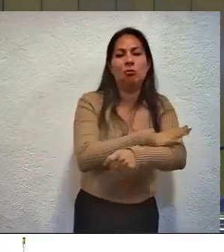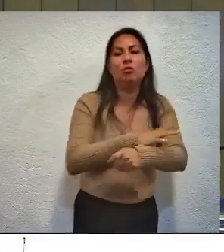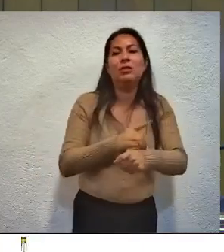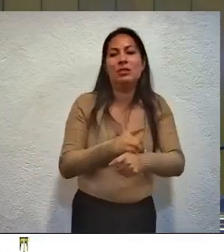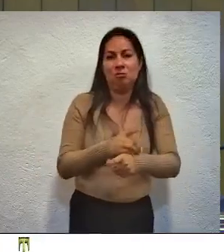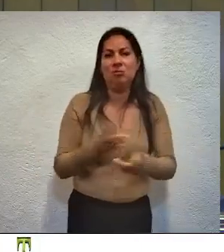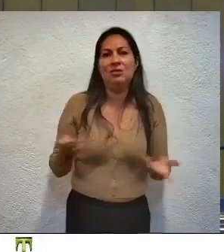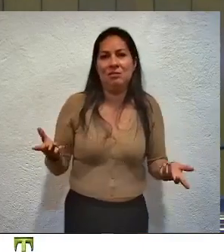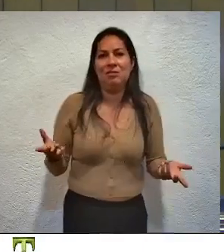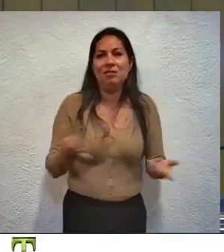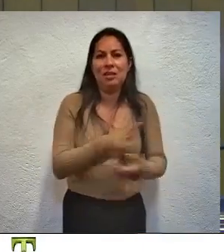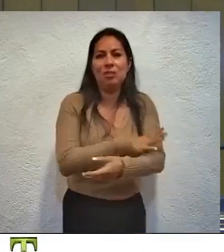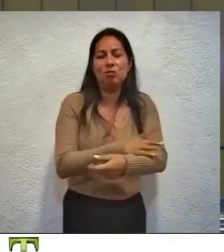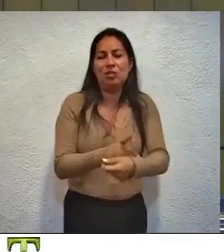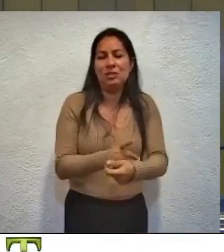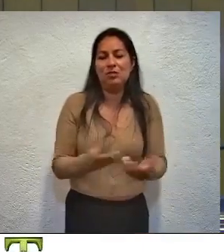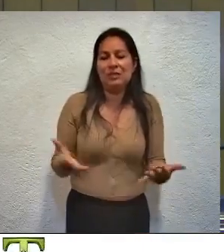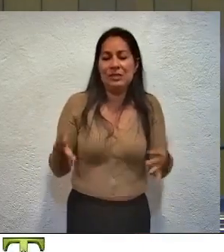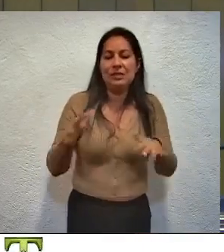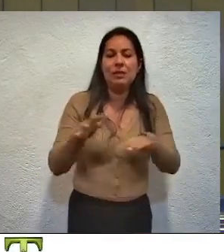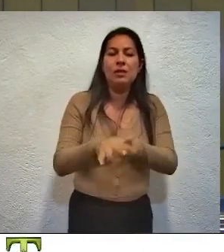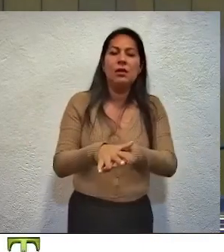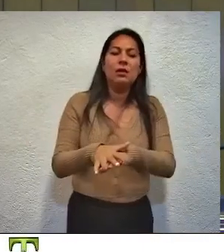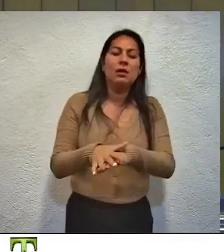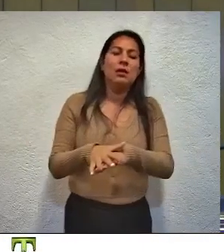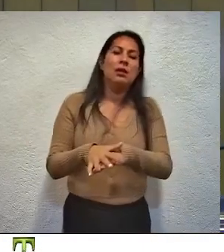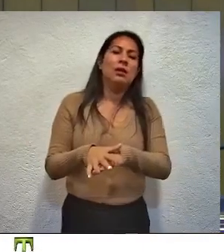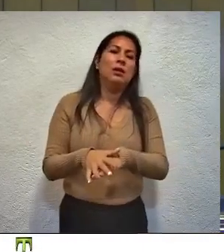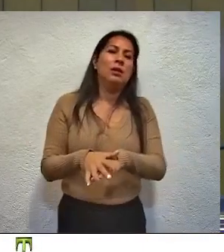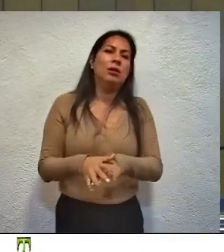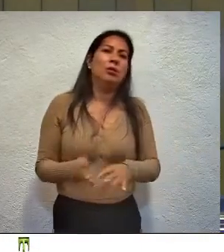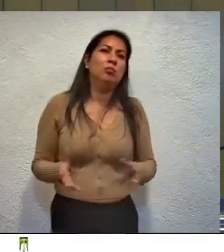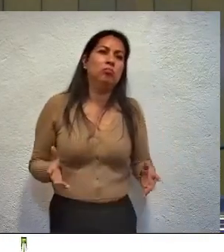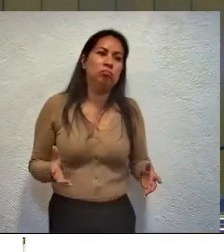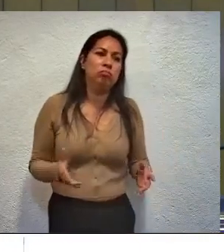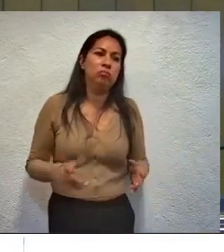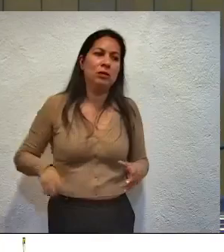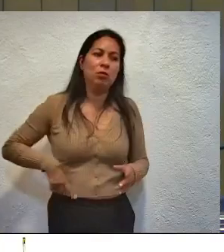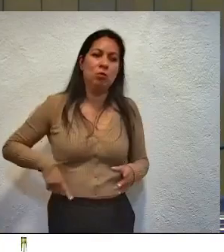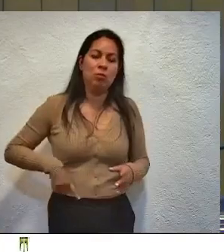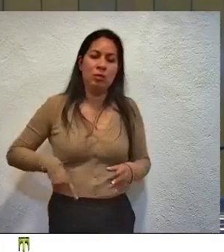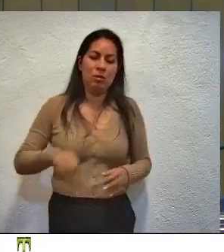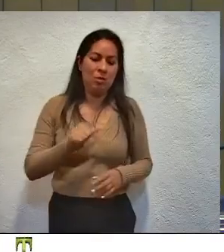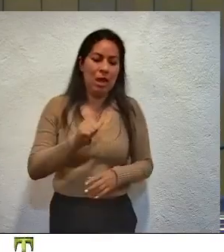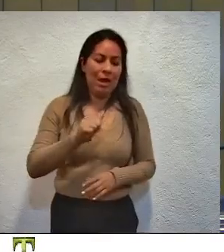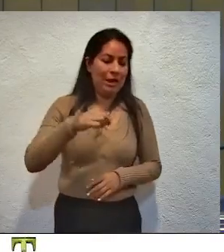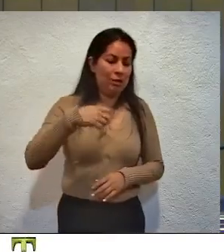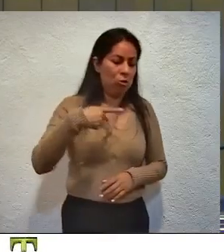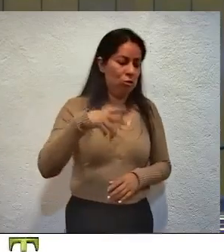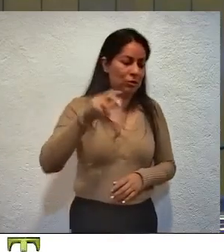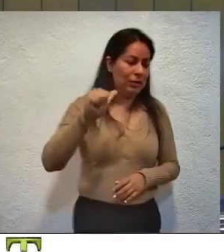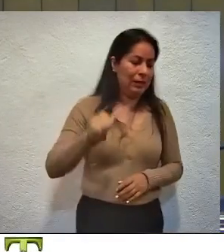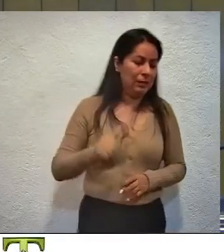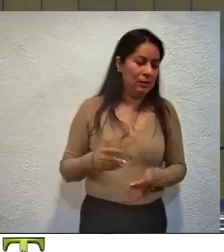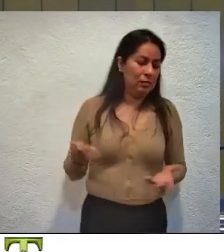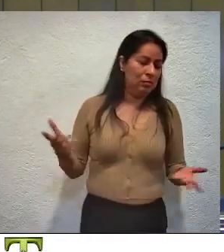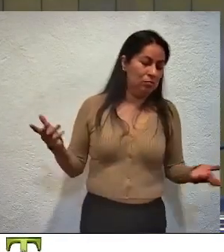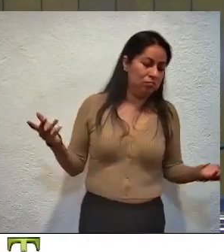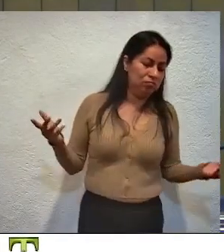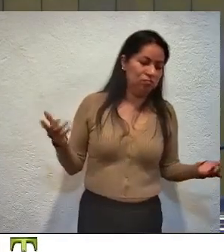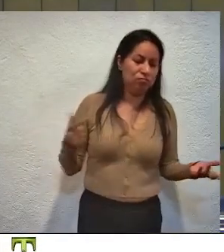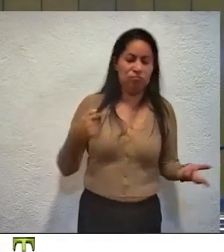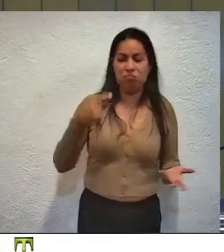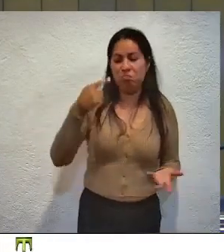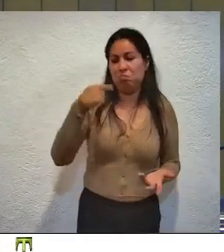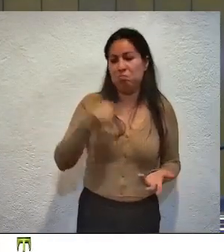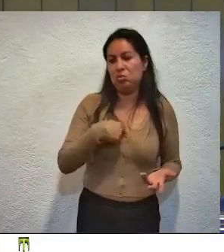coordinaciones, ¿no? De las coordinaciones que integran el órgano de gobierno de Ayutla. Entonces,